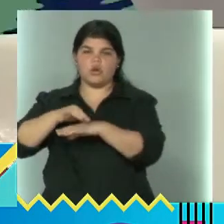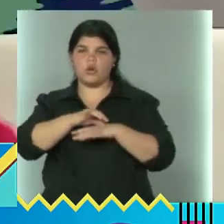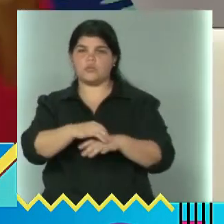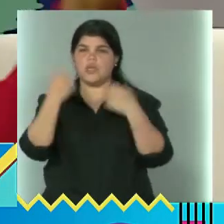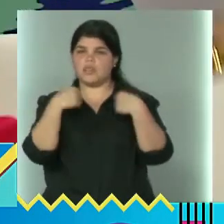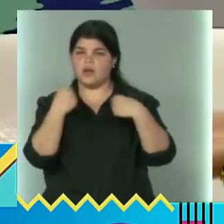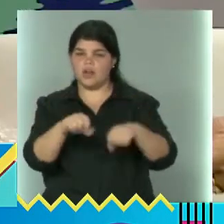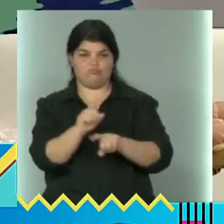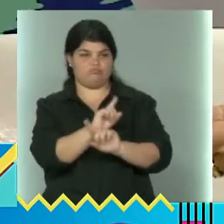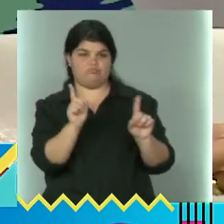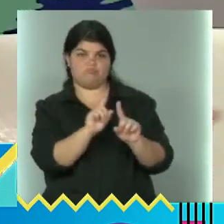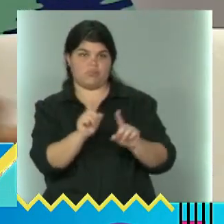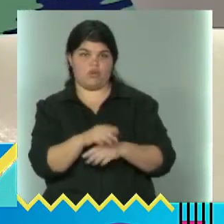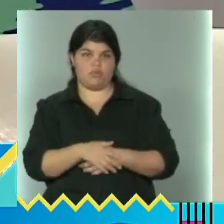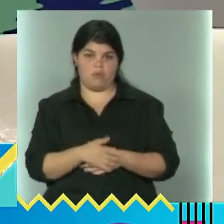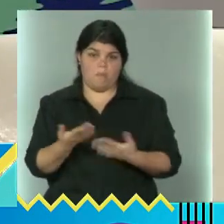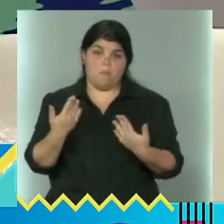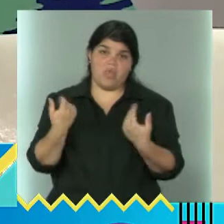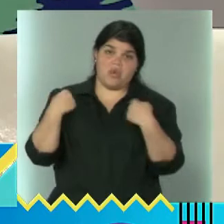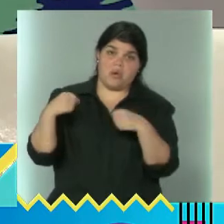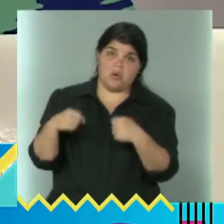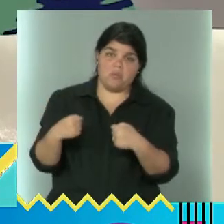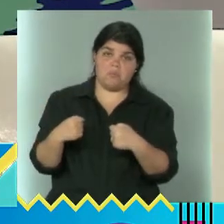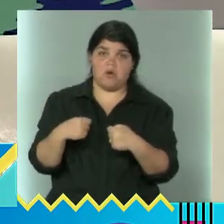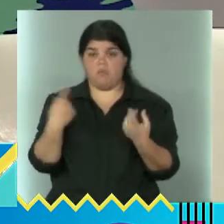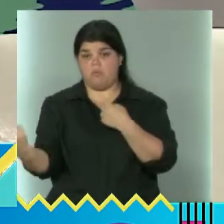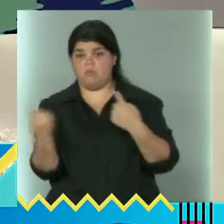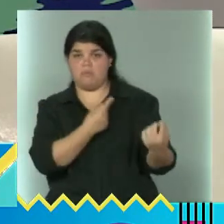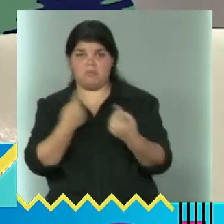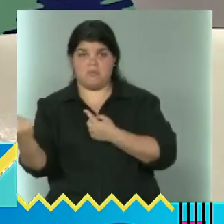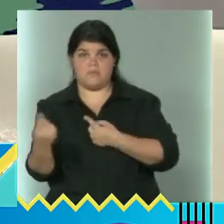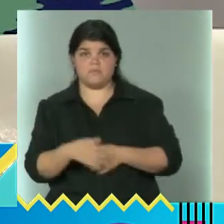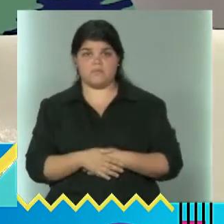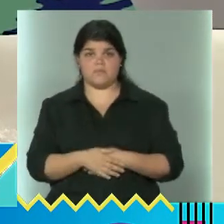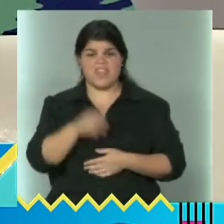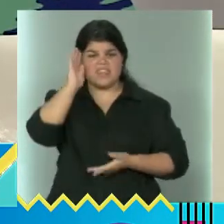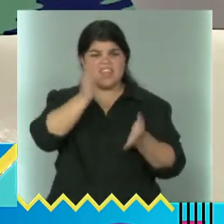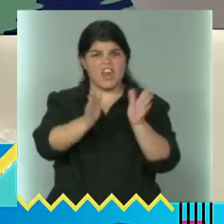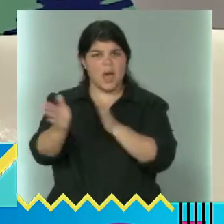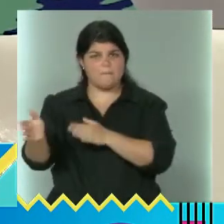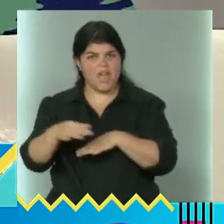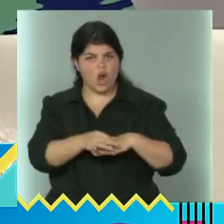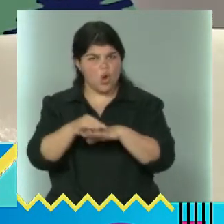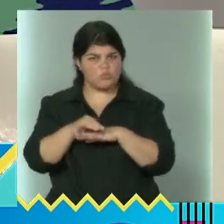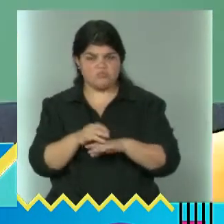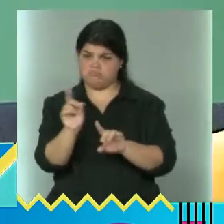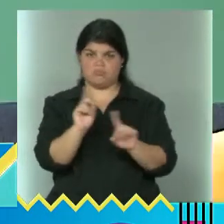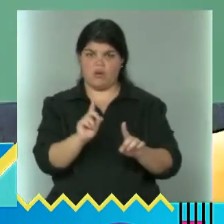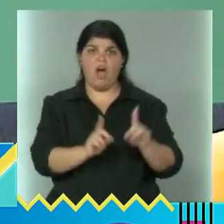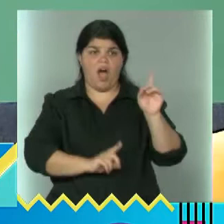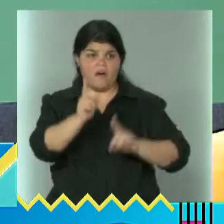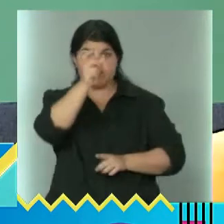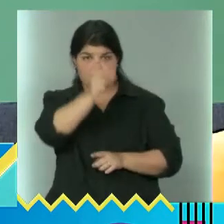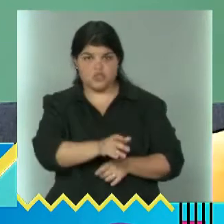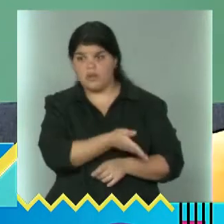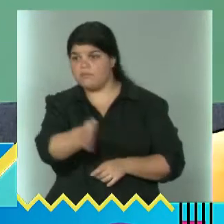uno podría perfectamente hacer un entrenamiento y no hacer coaching. ¿Es un terapeuta? No, muchas veces la persona necesita una terapia para